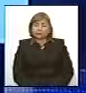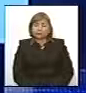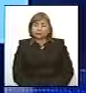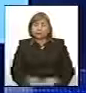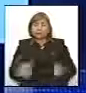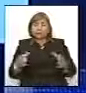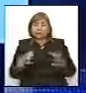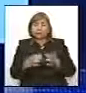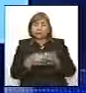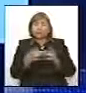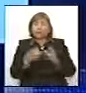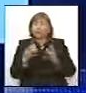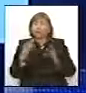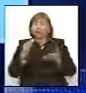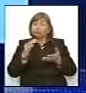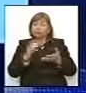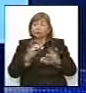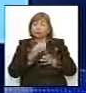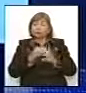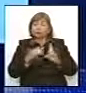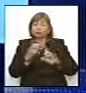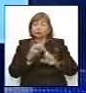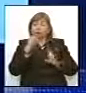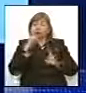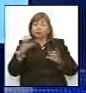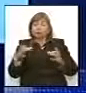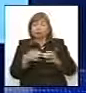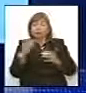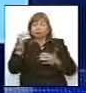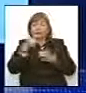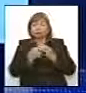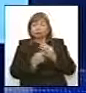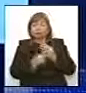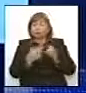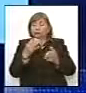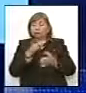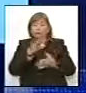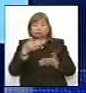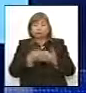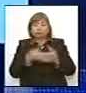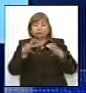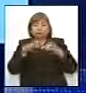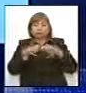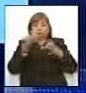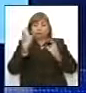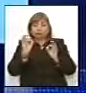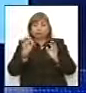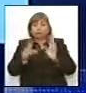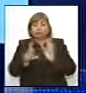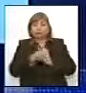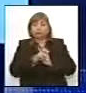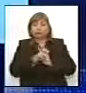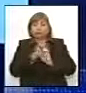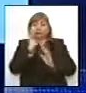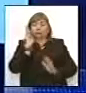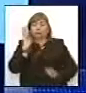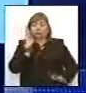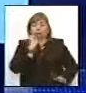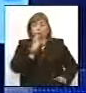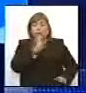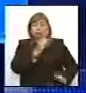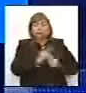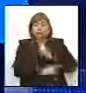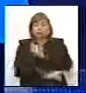La Comisión de Cultura aprobó por unanimidad el dictamen que propone regular el depósito legal en la Biblioteca Nacional del